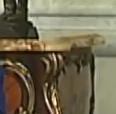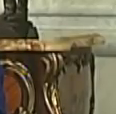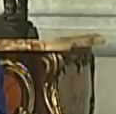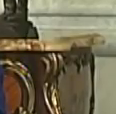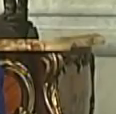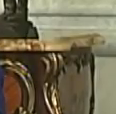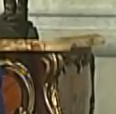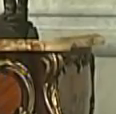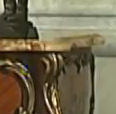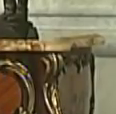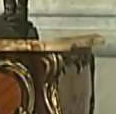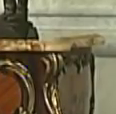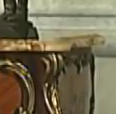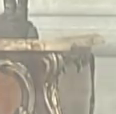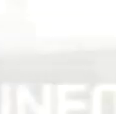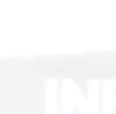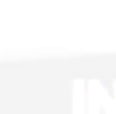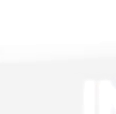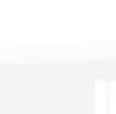pendientes